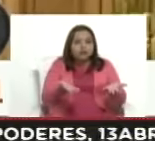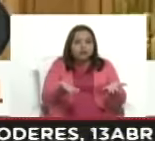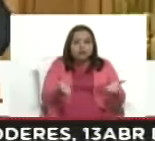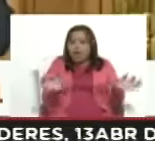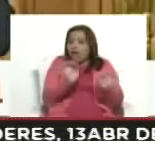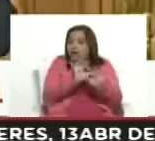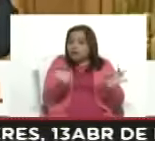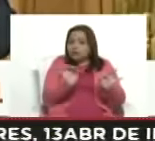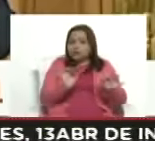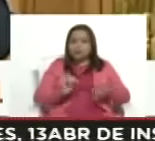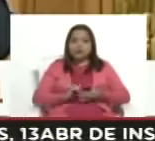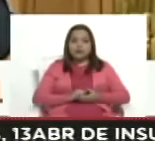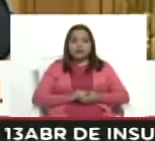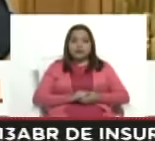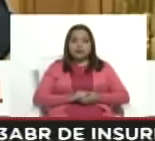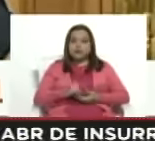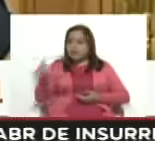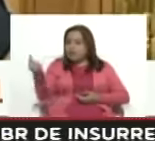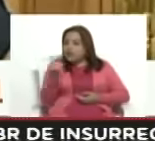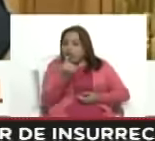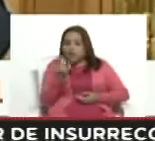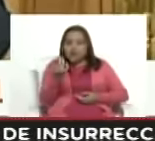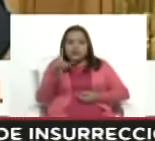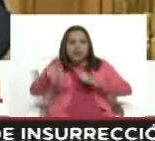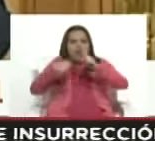No. Vinieron con el paro.